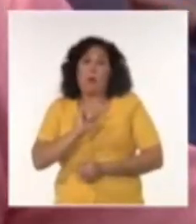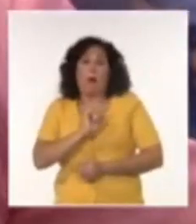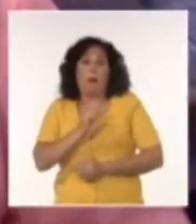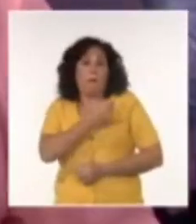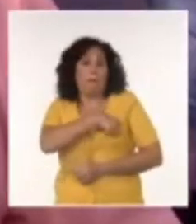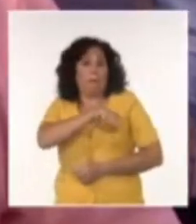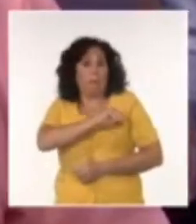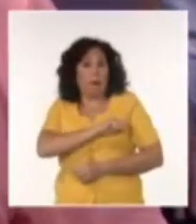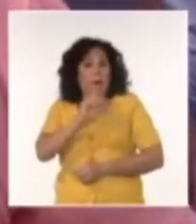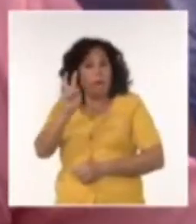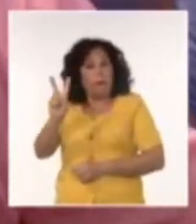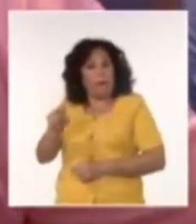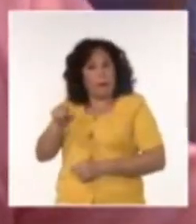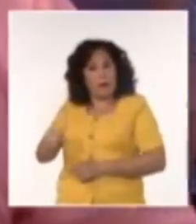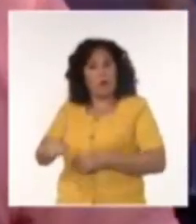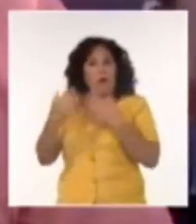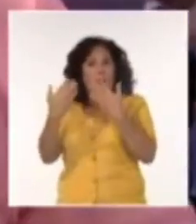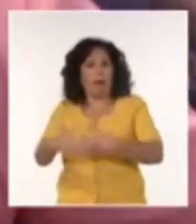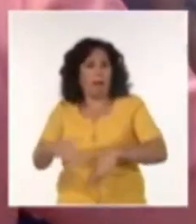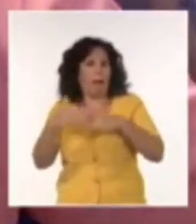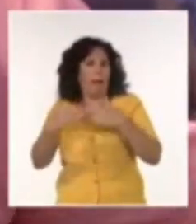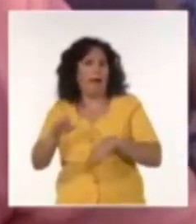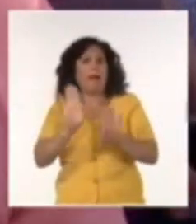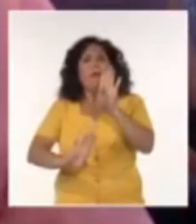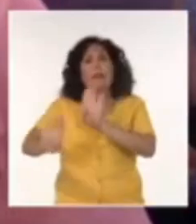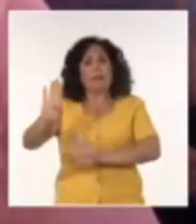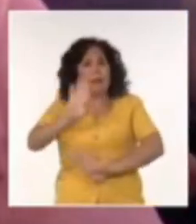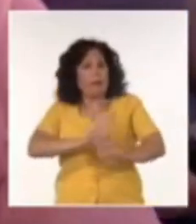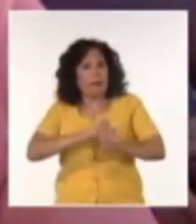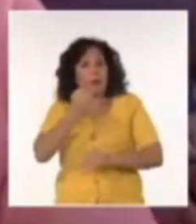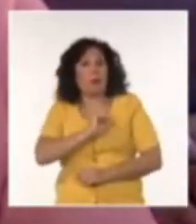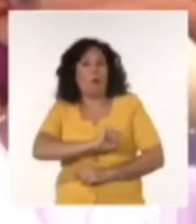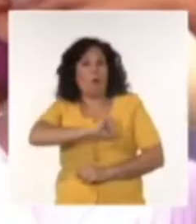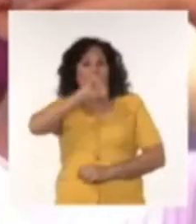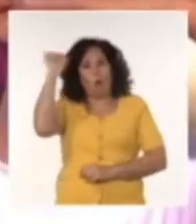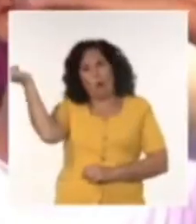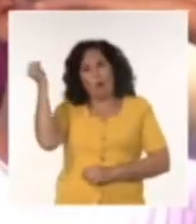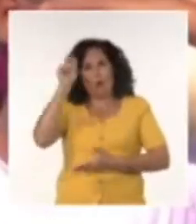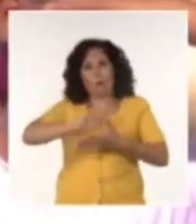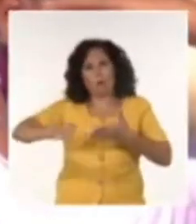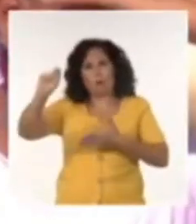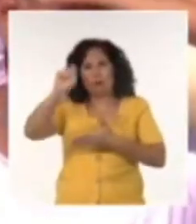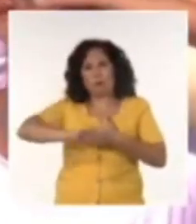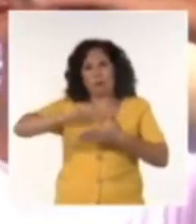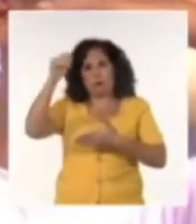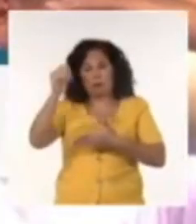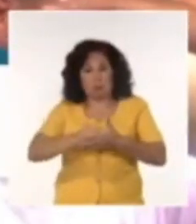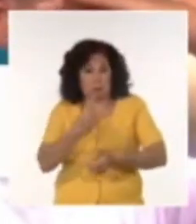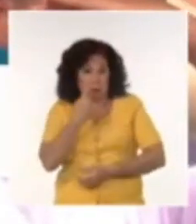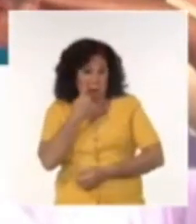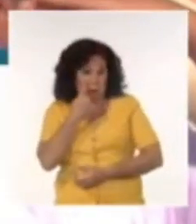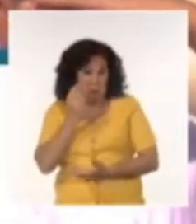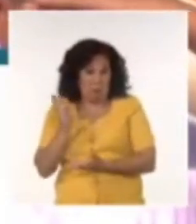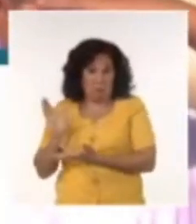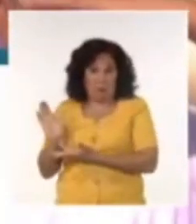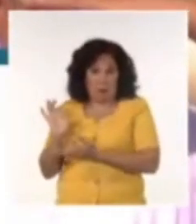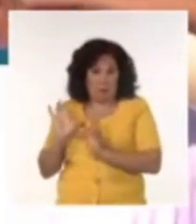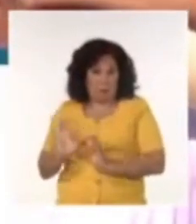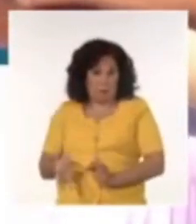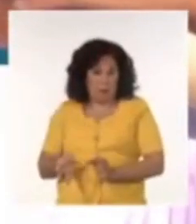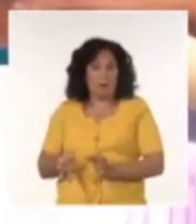Venezuela está en la calle defendiendo lo que conquistó en las urnas electorales. Como lo ven hoy, el pueblo está respaldando